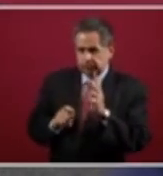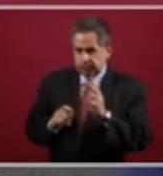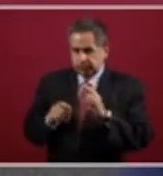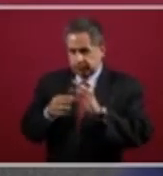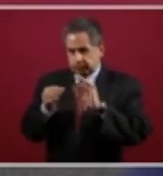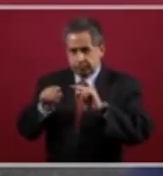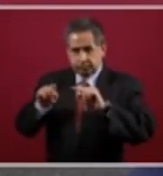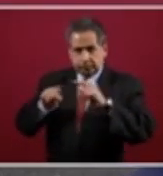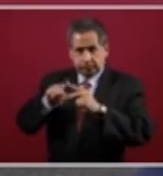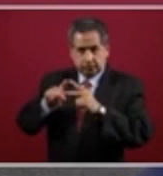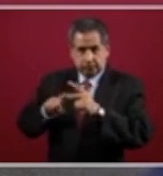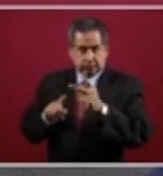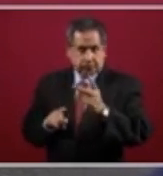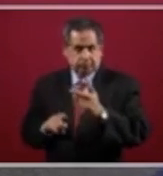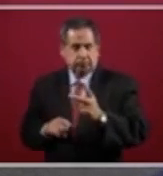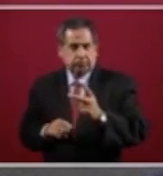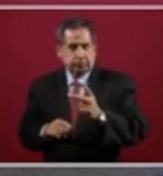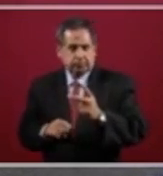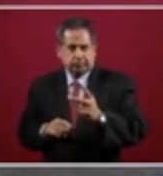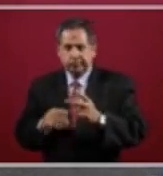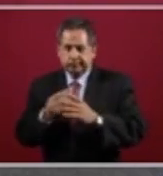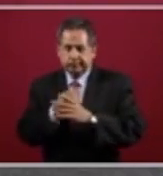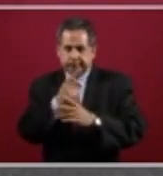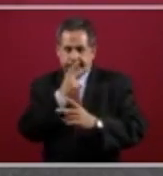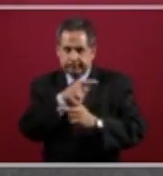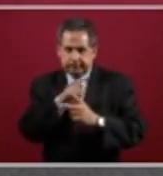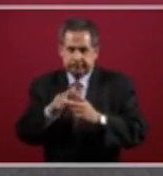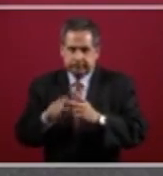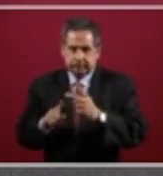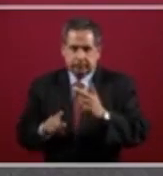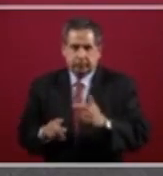en su lenguaje.